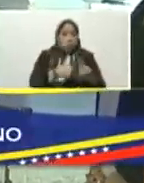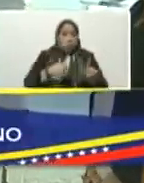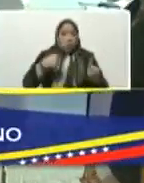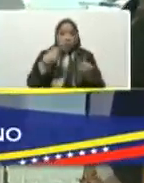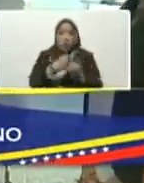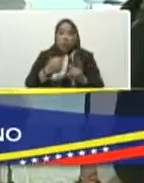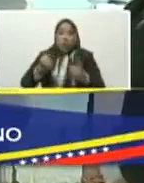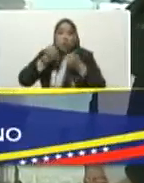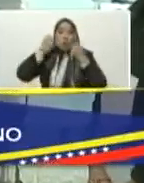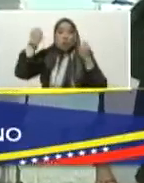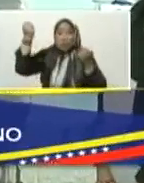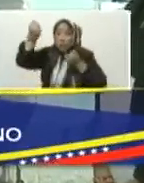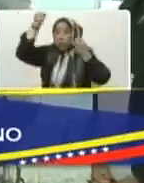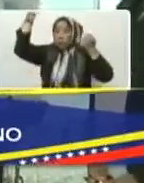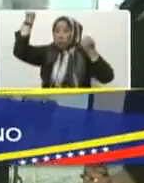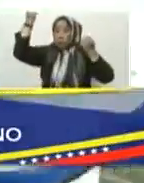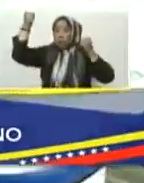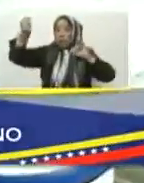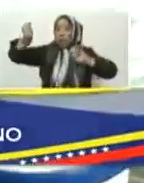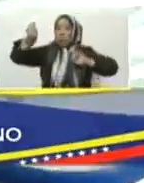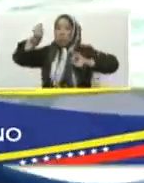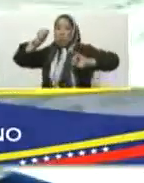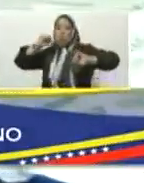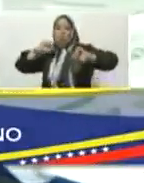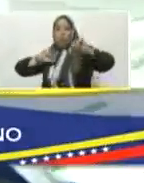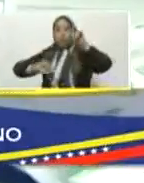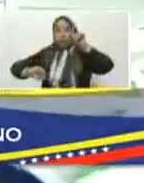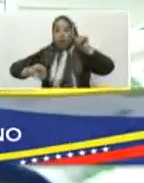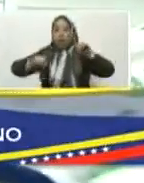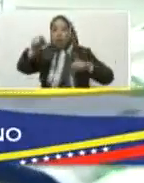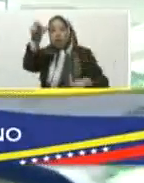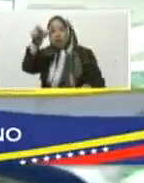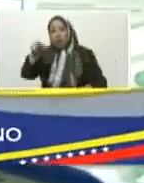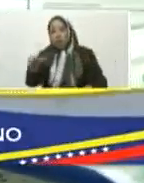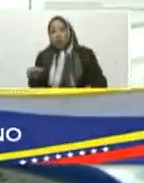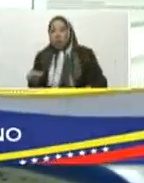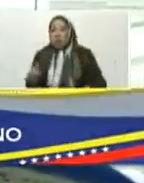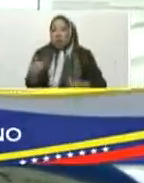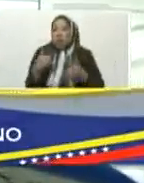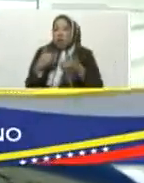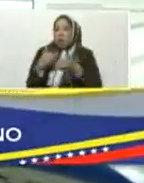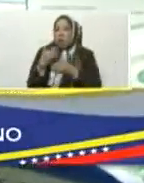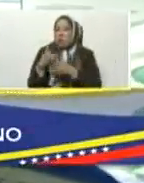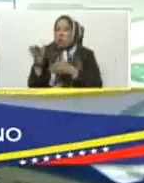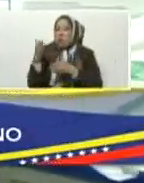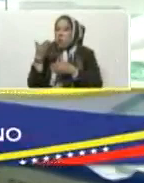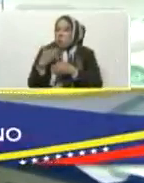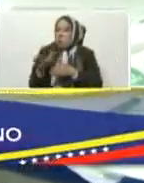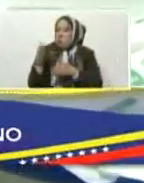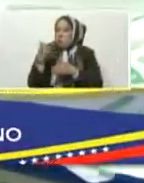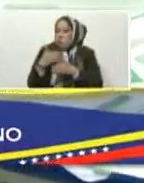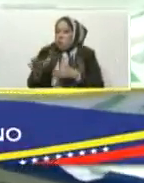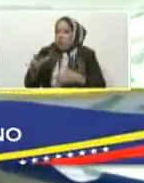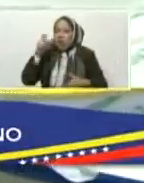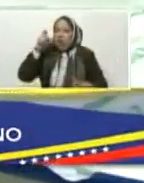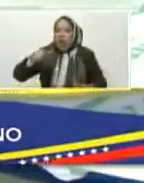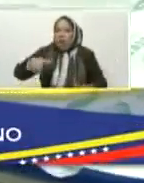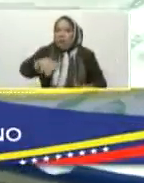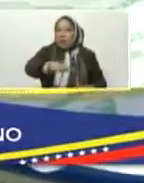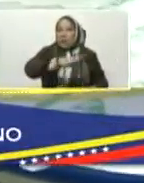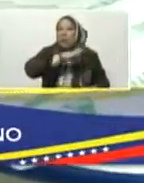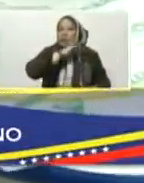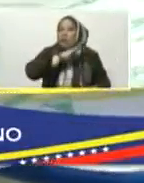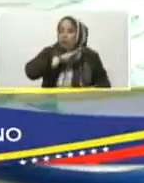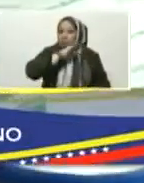una reunión, contra la indolencia. Tenemos que tener ese sentido, que tiene que dolernos nuestro pueblo, nuestro paciente, porque ellos